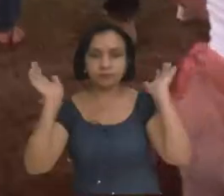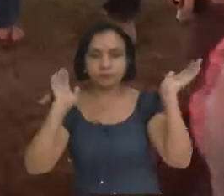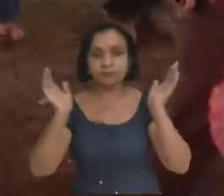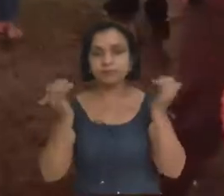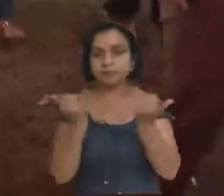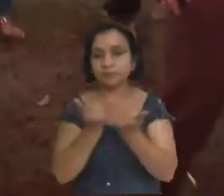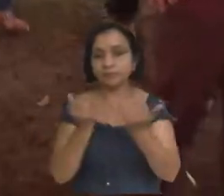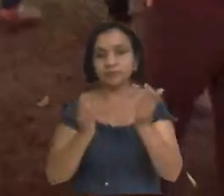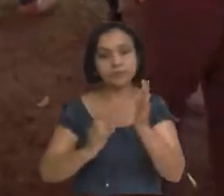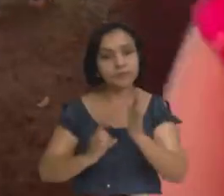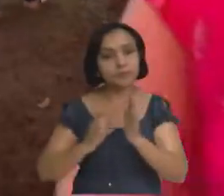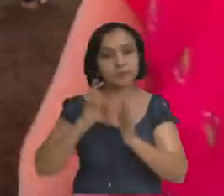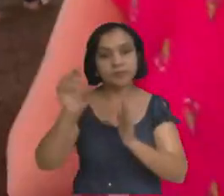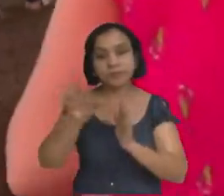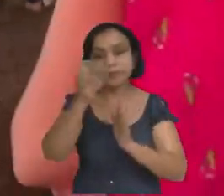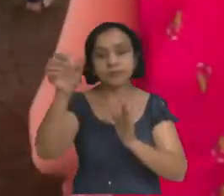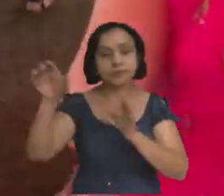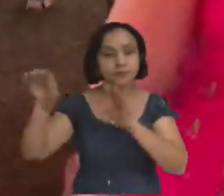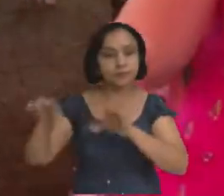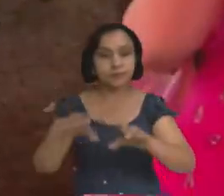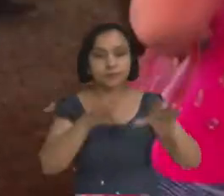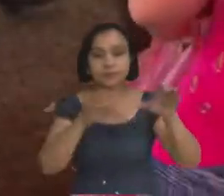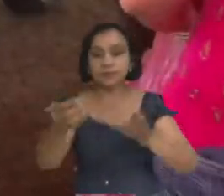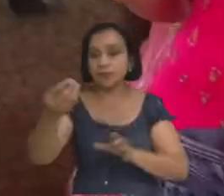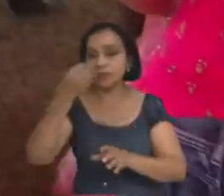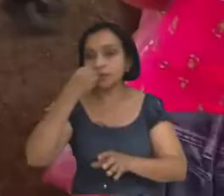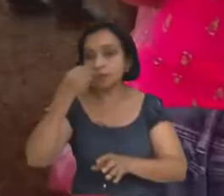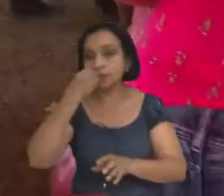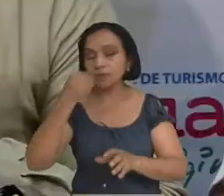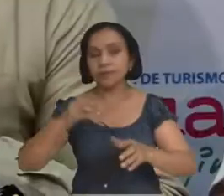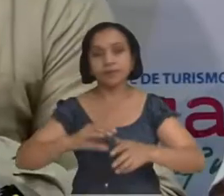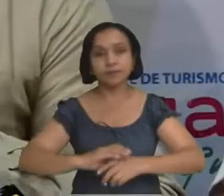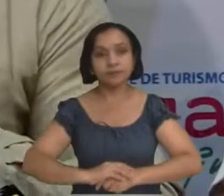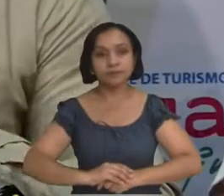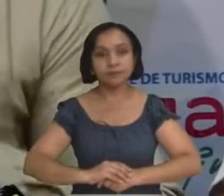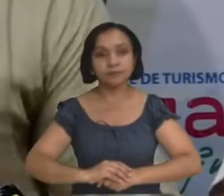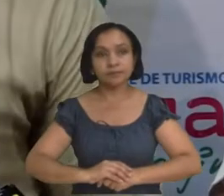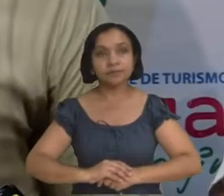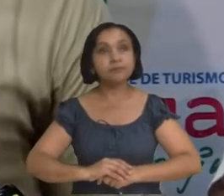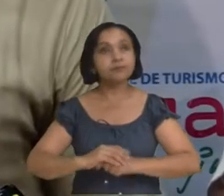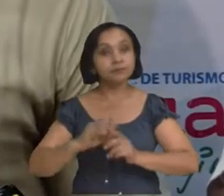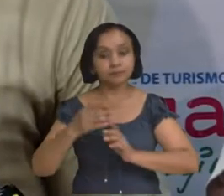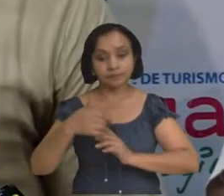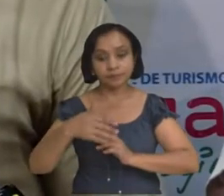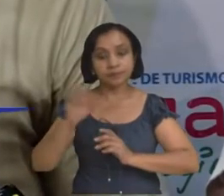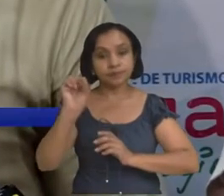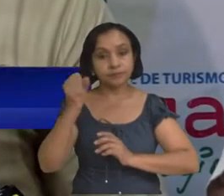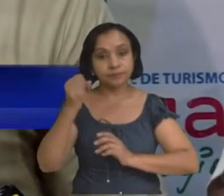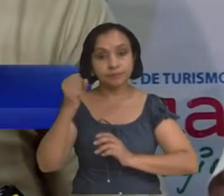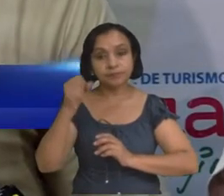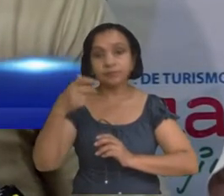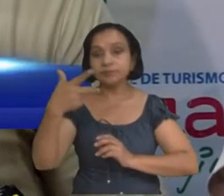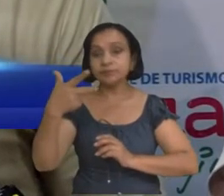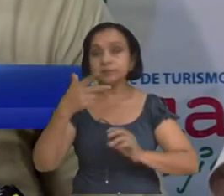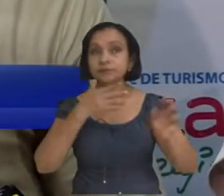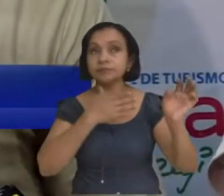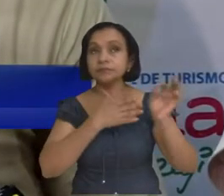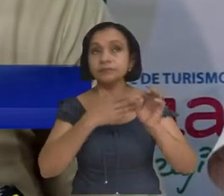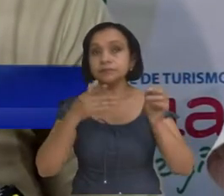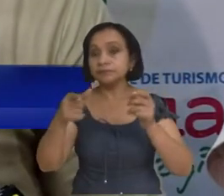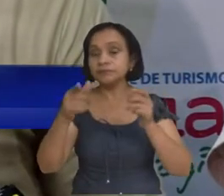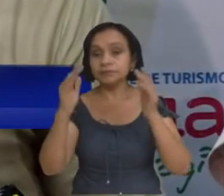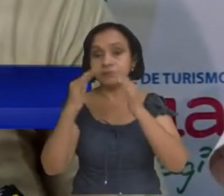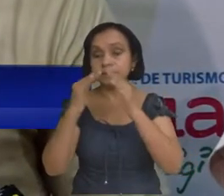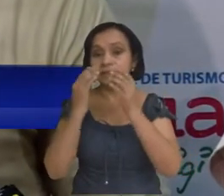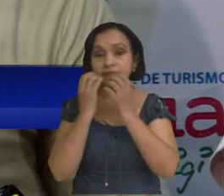Además, desarrollarán otras actividades gastronómicas. Este sábado 8 de febrero, en la Casa del Maíz, ubicada en la avenida Bolívar